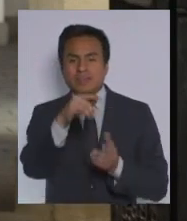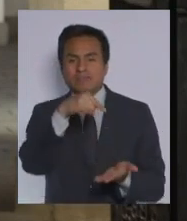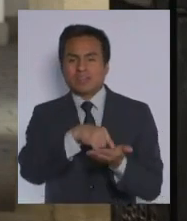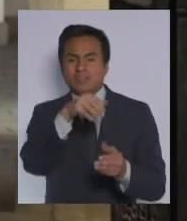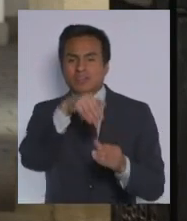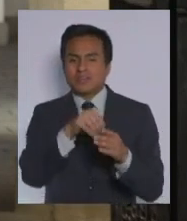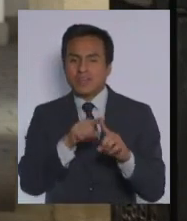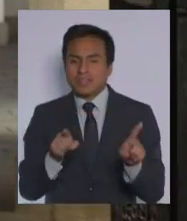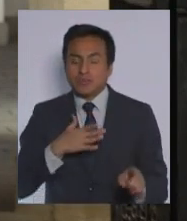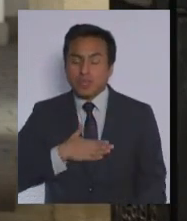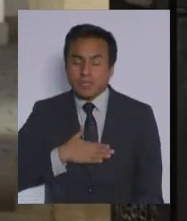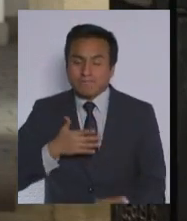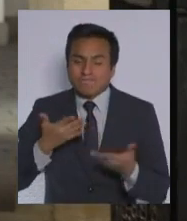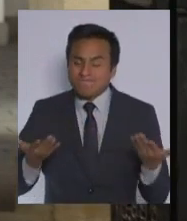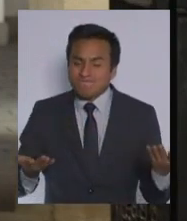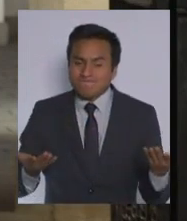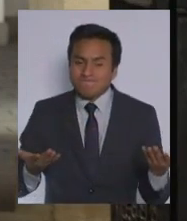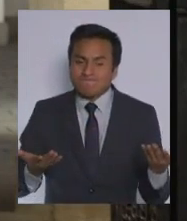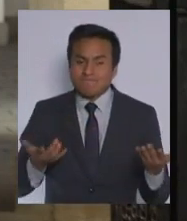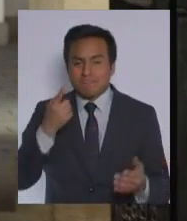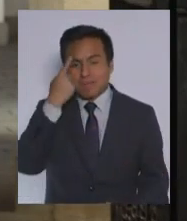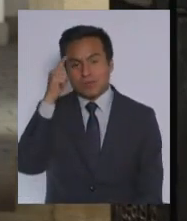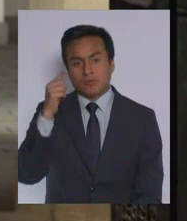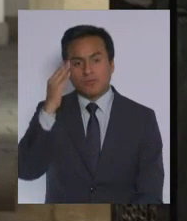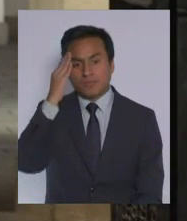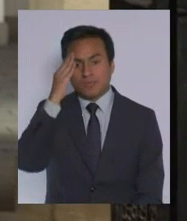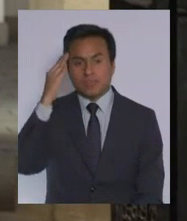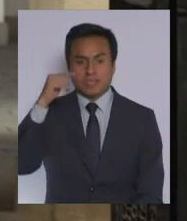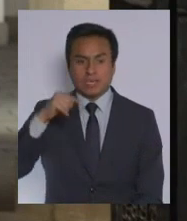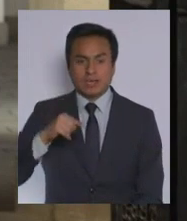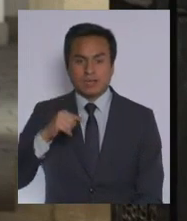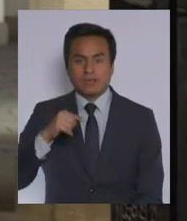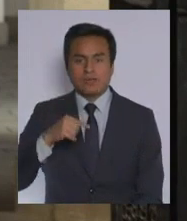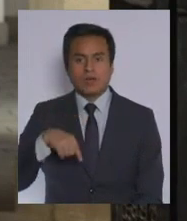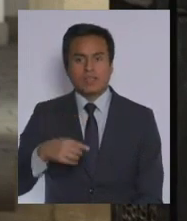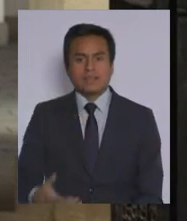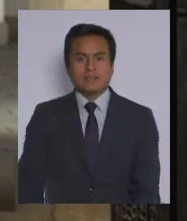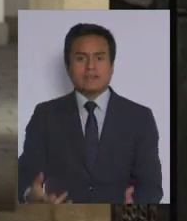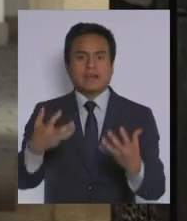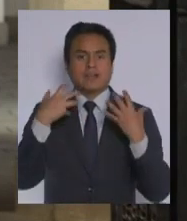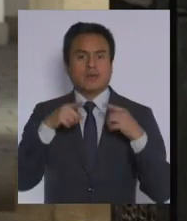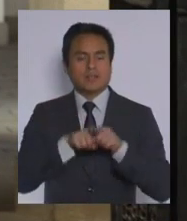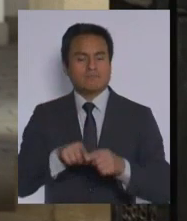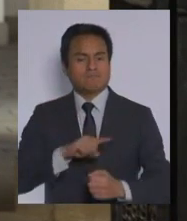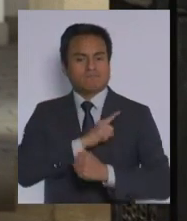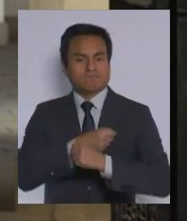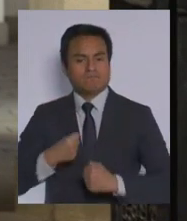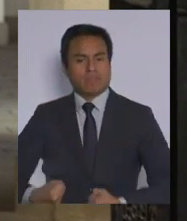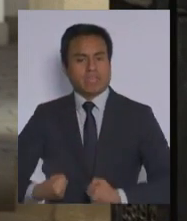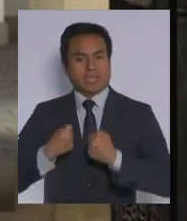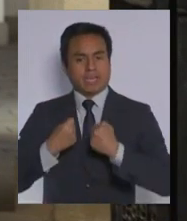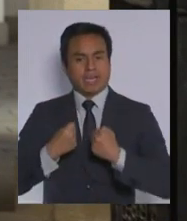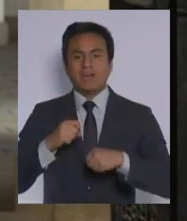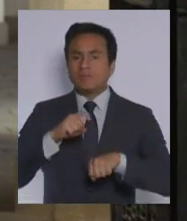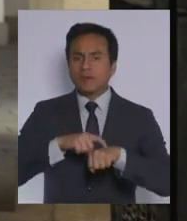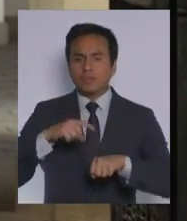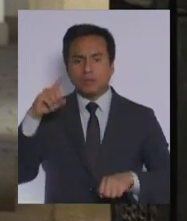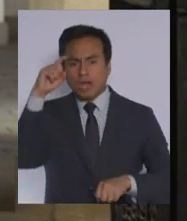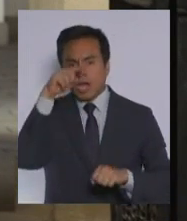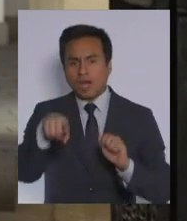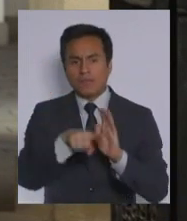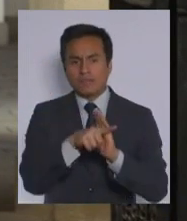es evidente pero es un día que nos recarga de energía porque en los momentos de adversidad